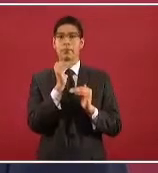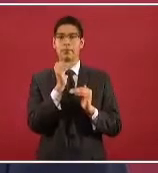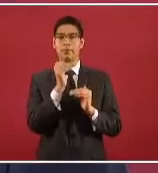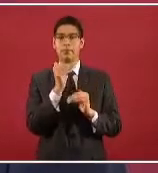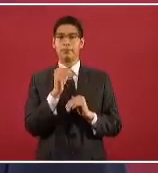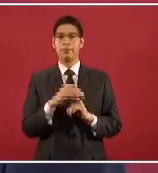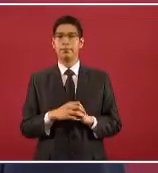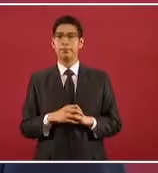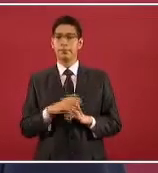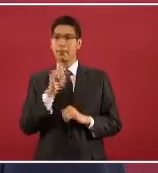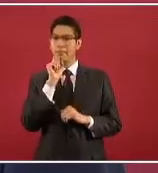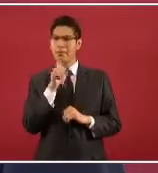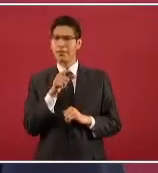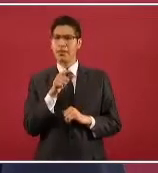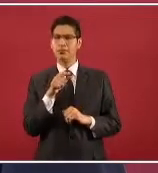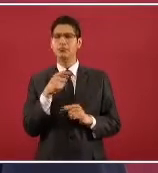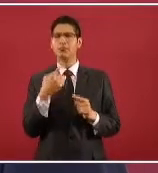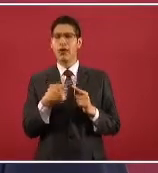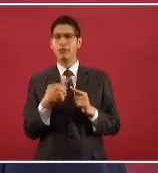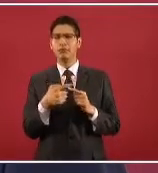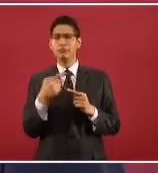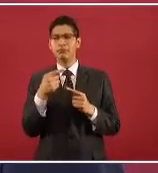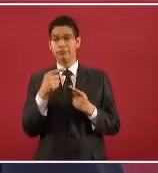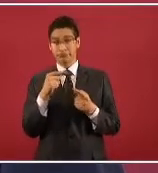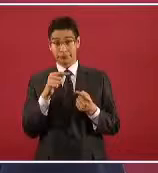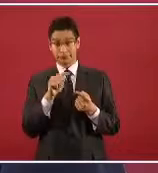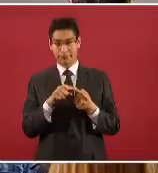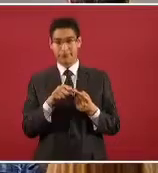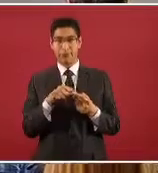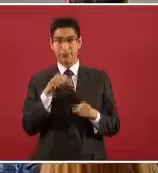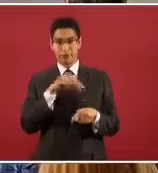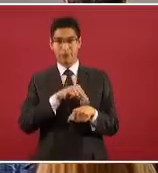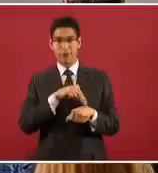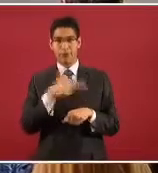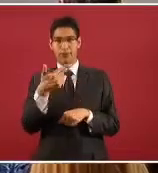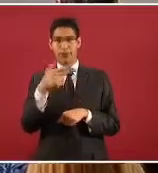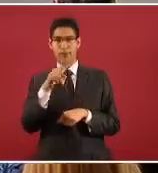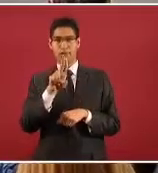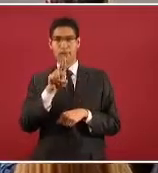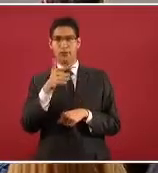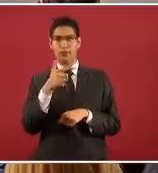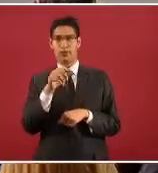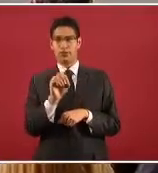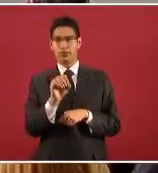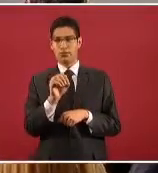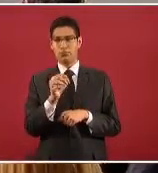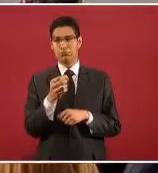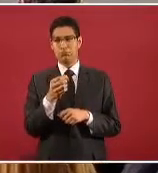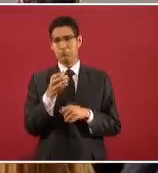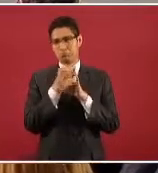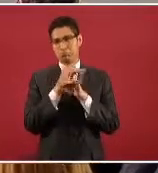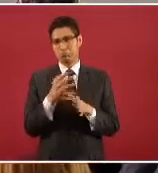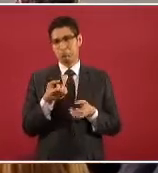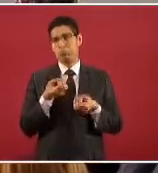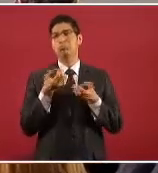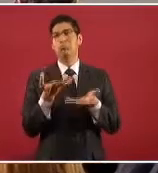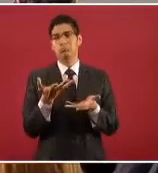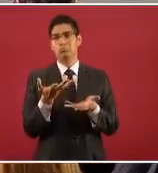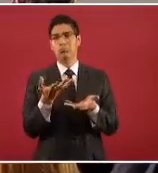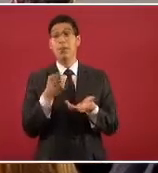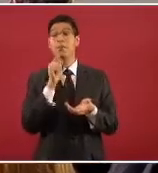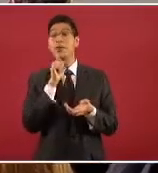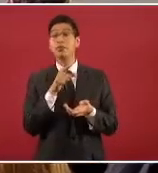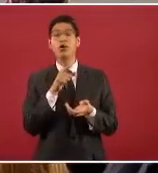Va a estar el doctor Hugo López-Gatell dando toda la información,